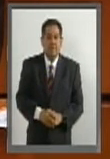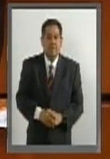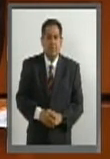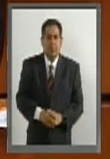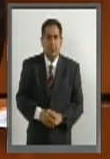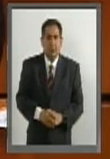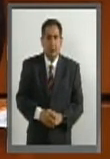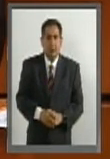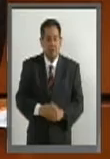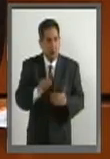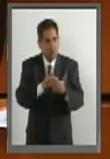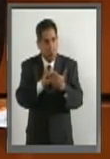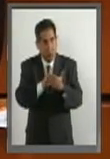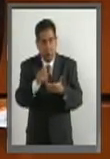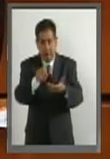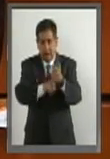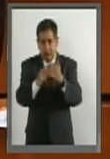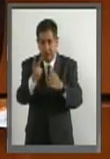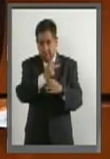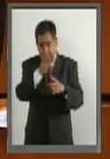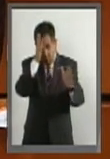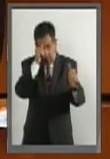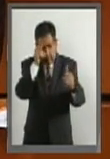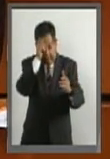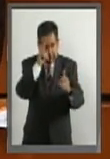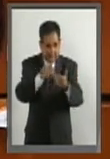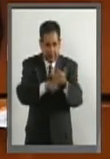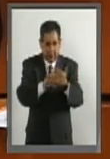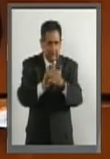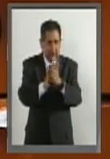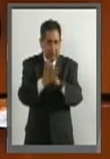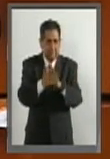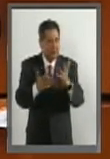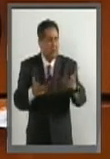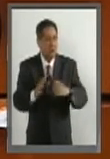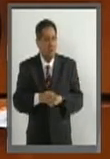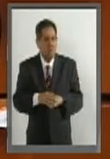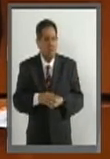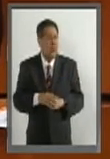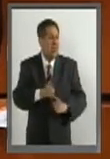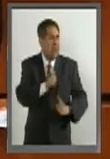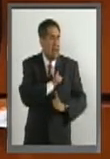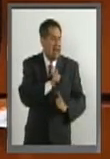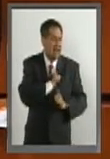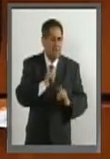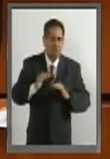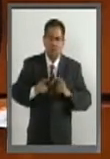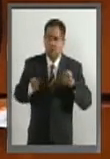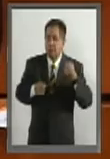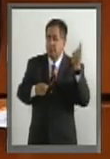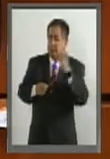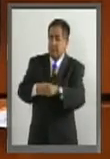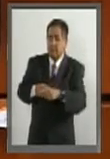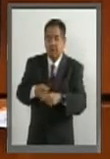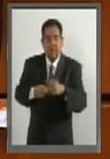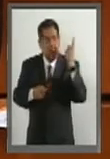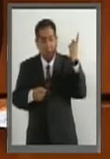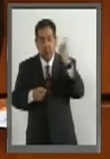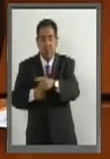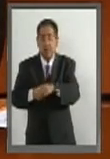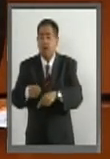¿Van a mantener esos acuerdos, señor secretario? ¿Van a hacer que el ejército se convierta aquí en México, por instrucciones de